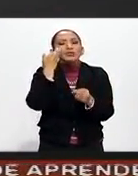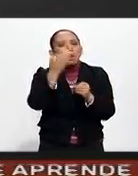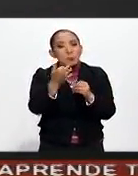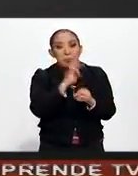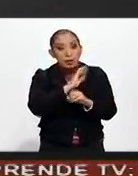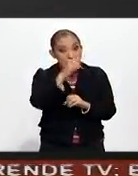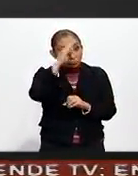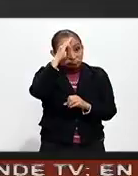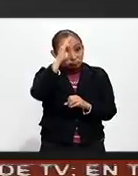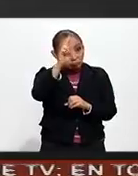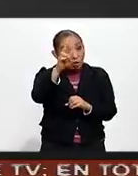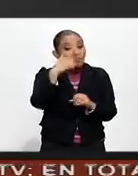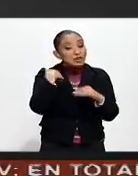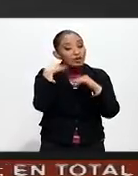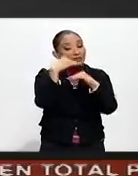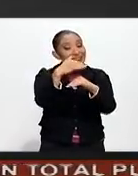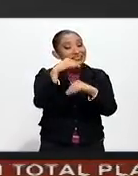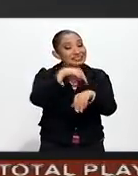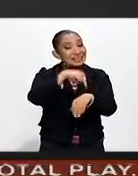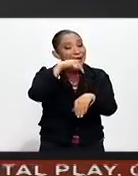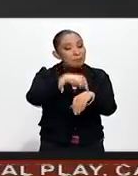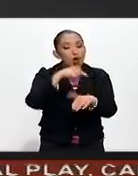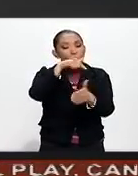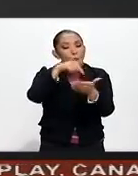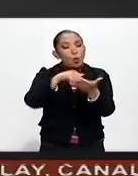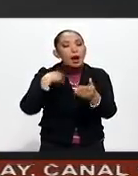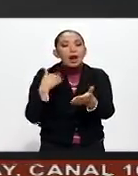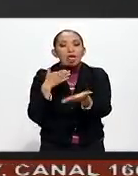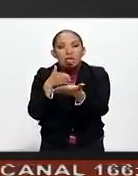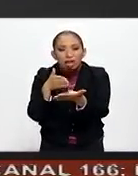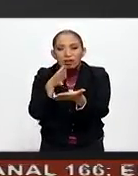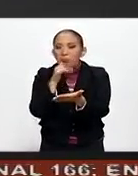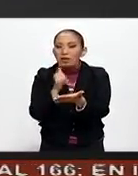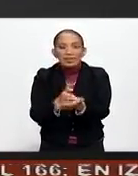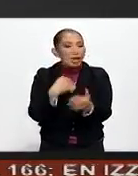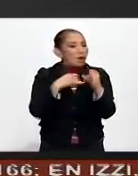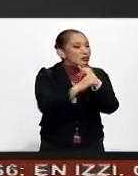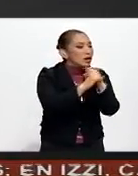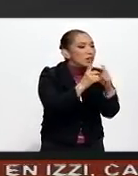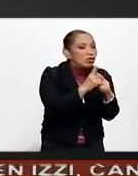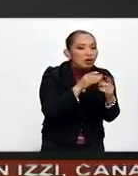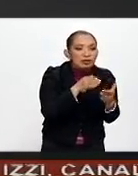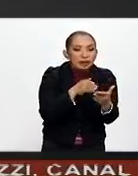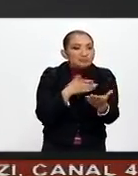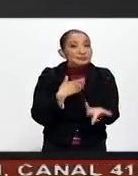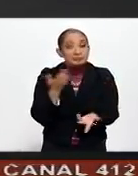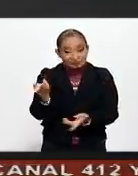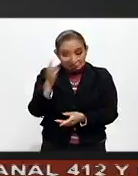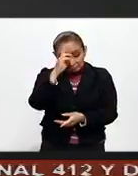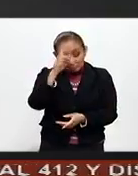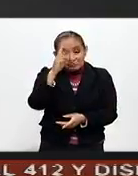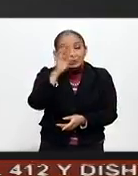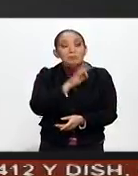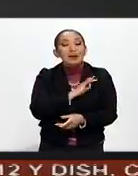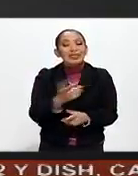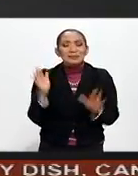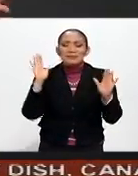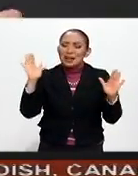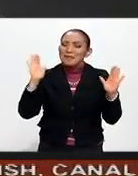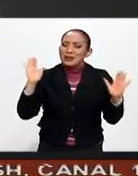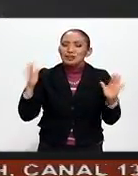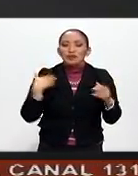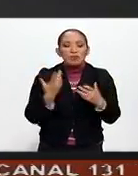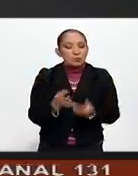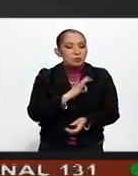puedes restringir el tiempo, los sitios, el tipo de redes sociales. Es una herramienta extraordinaria que hoy la tenemos